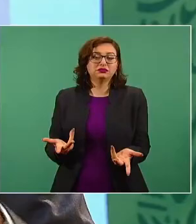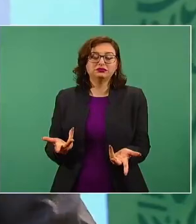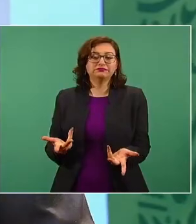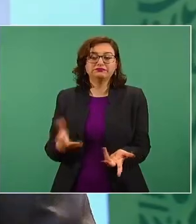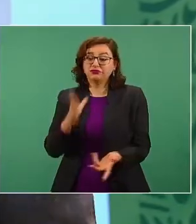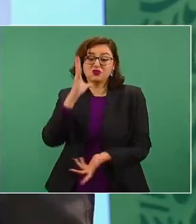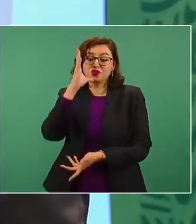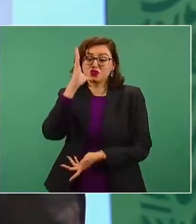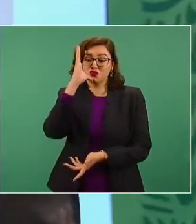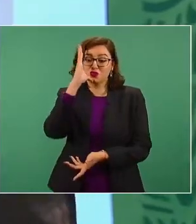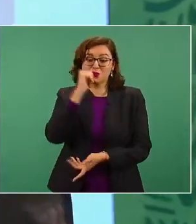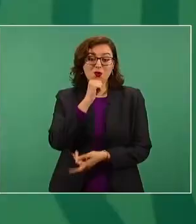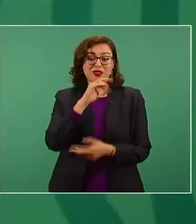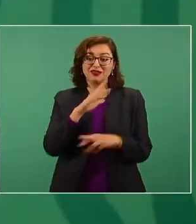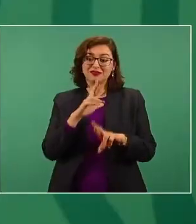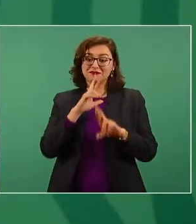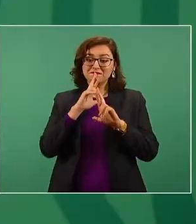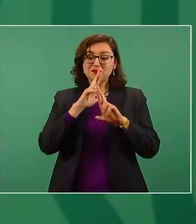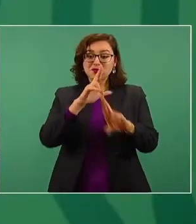cercado